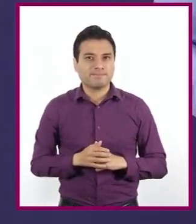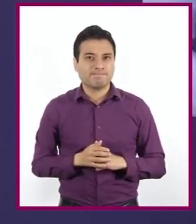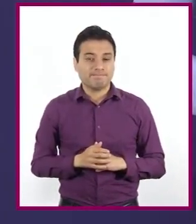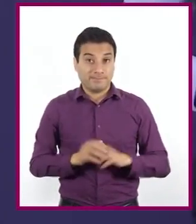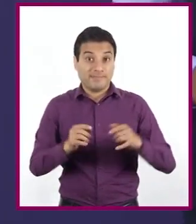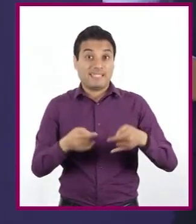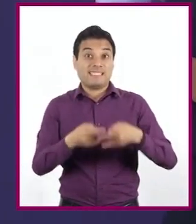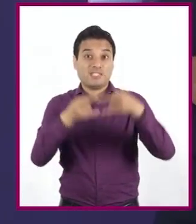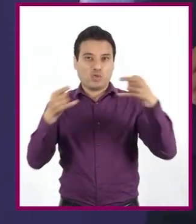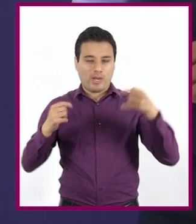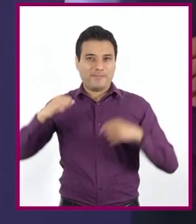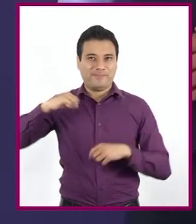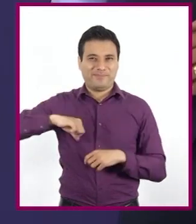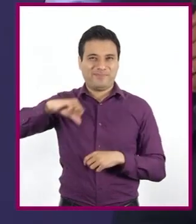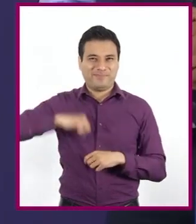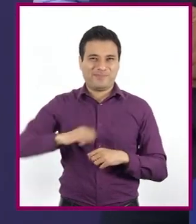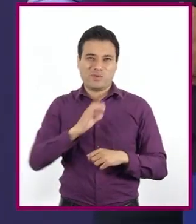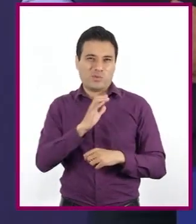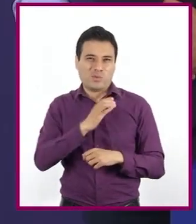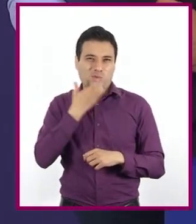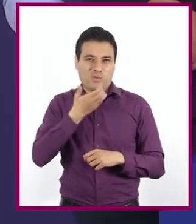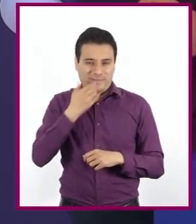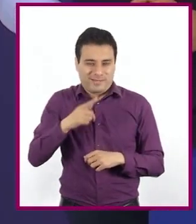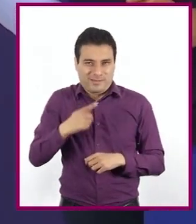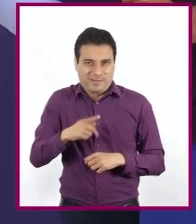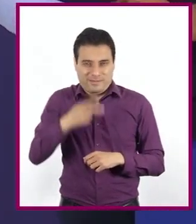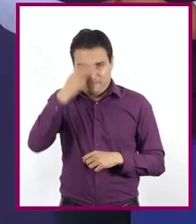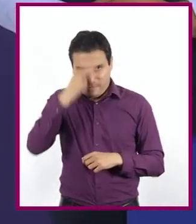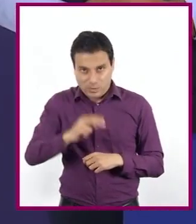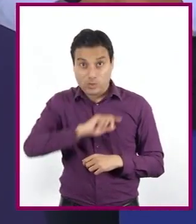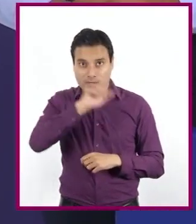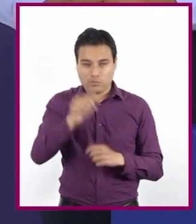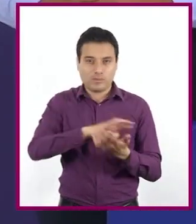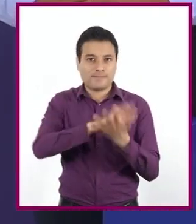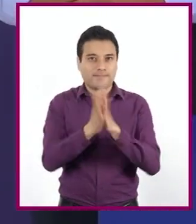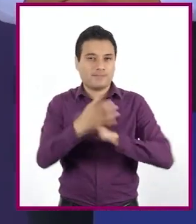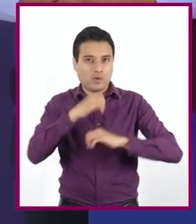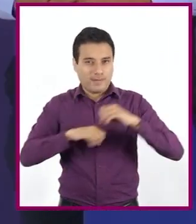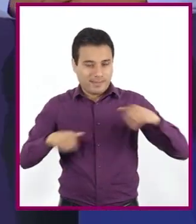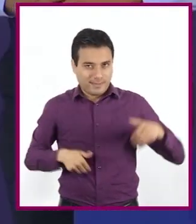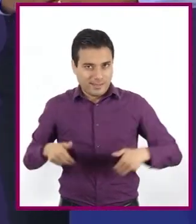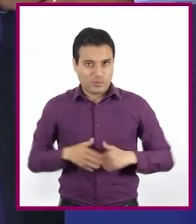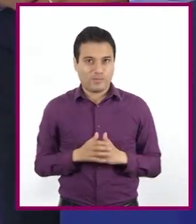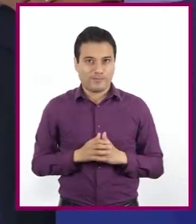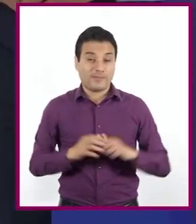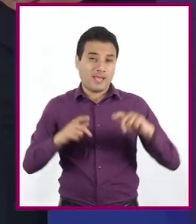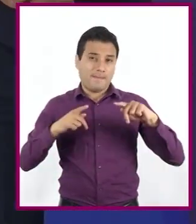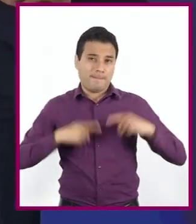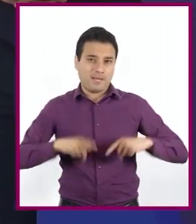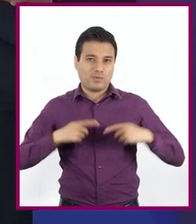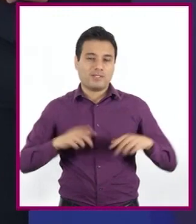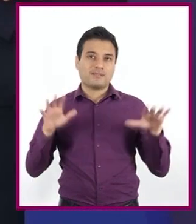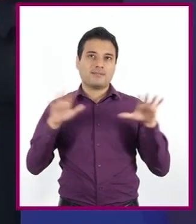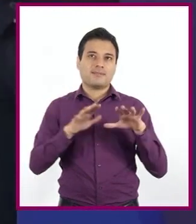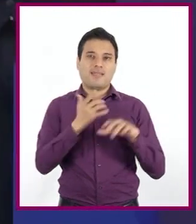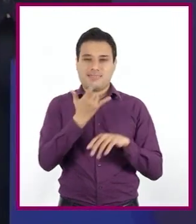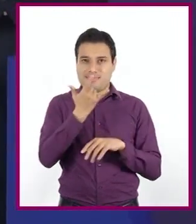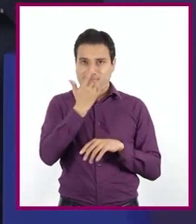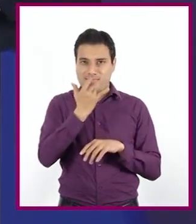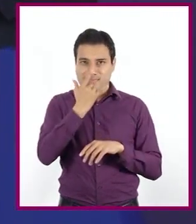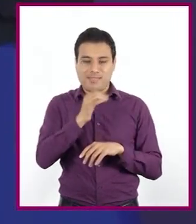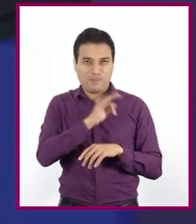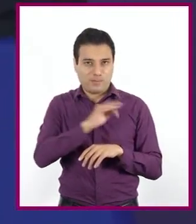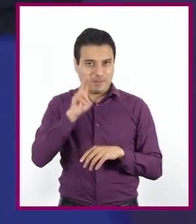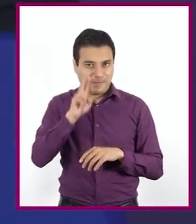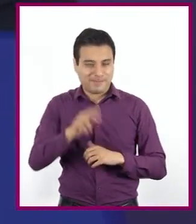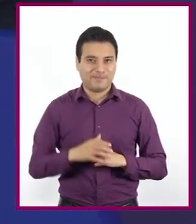recopila leyendas populares para representarlas en escena, con el propósito de visualizar la representación escénica